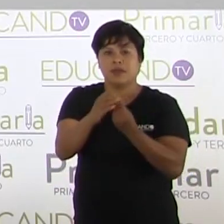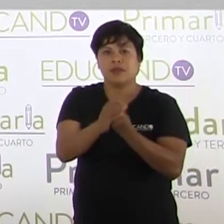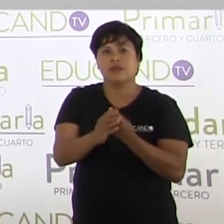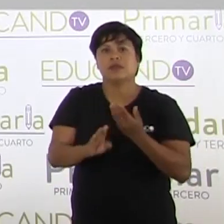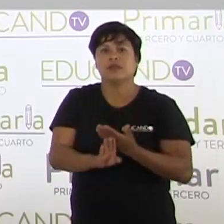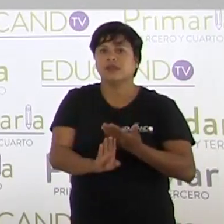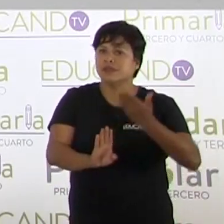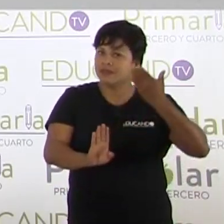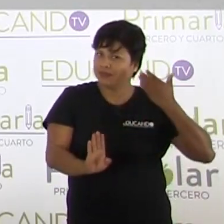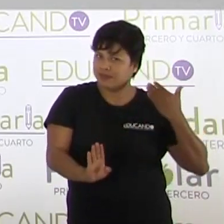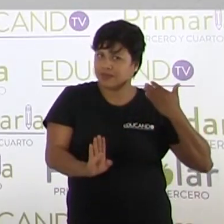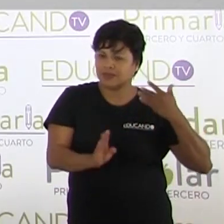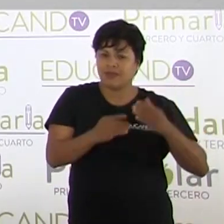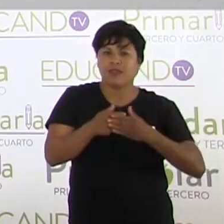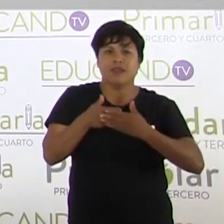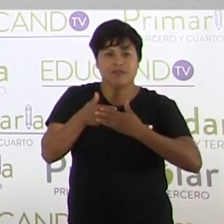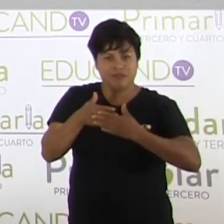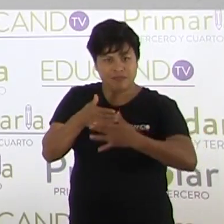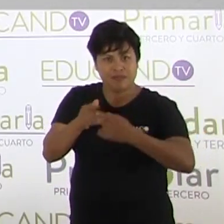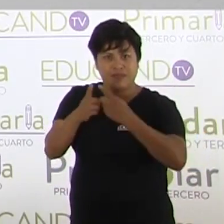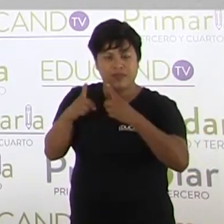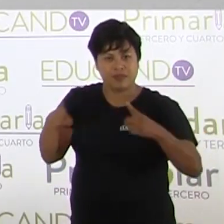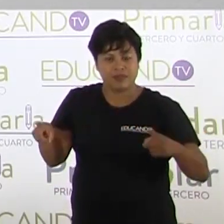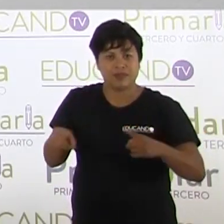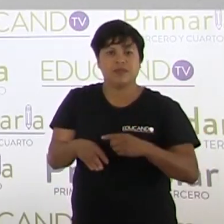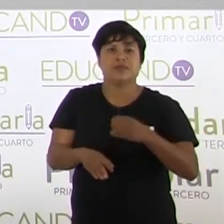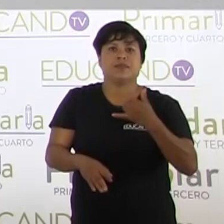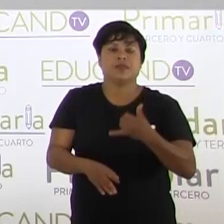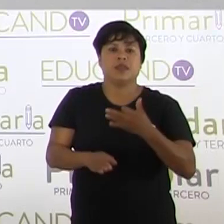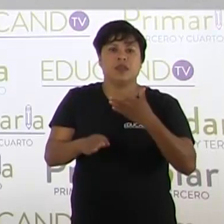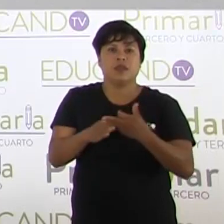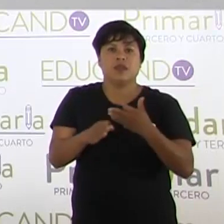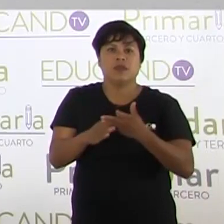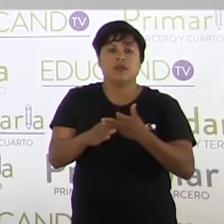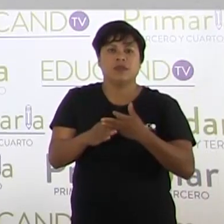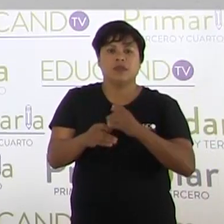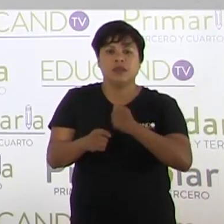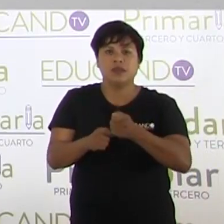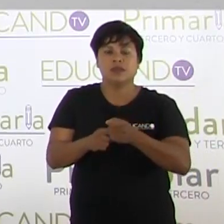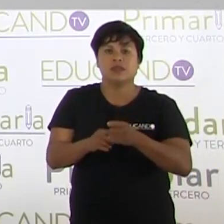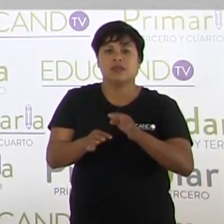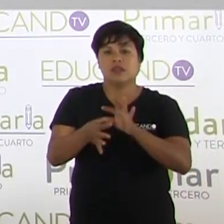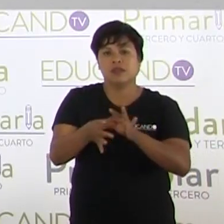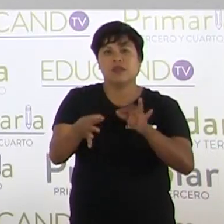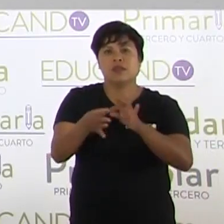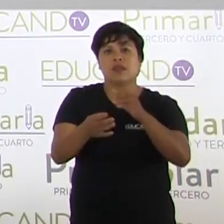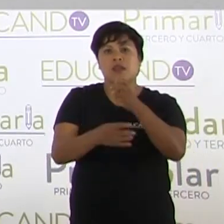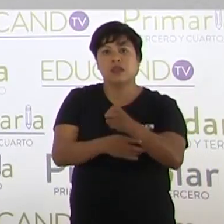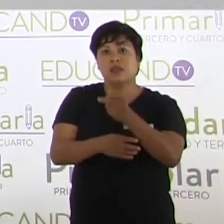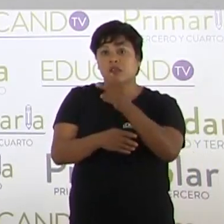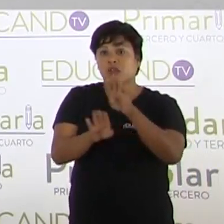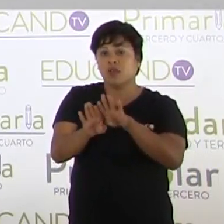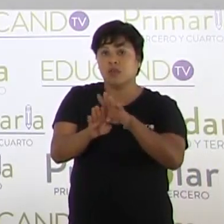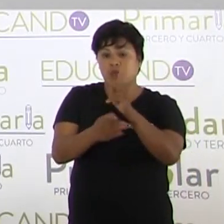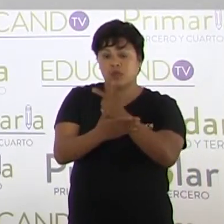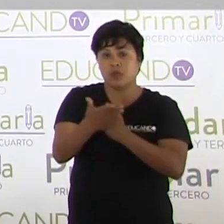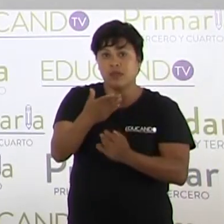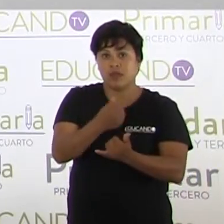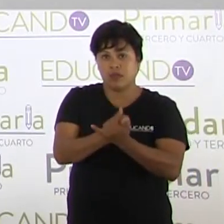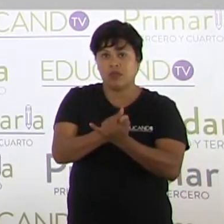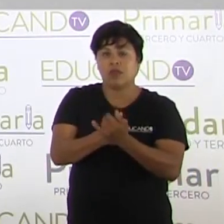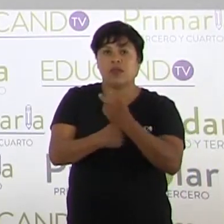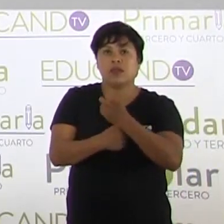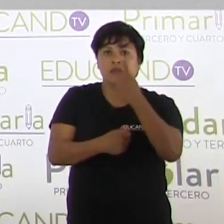que ya venimos desarrollando y que se iría traduciendo en un proyecto y se refiere